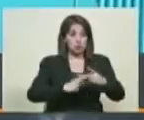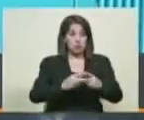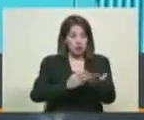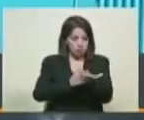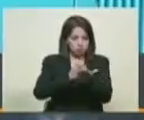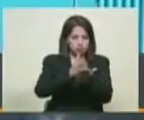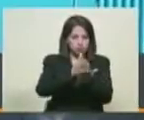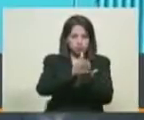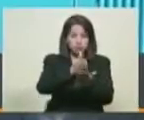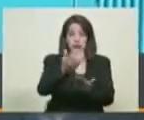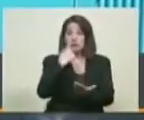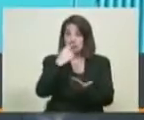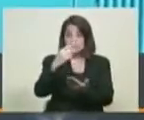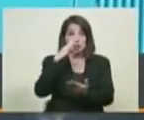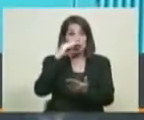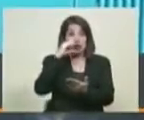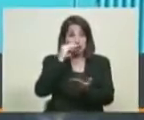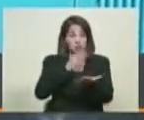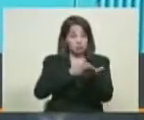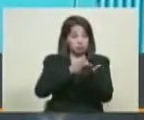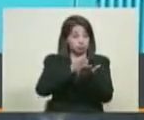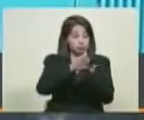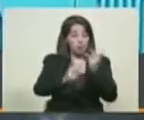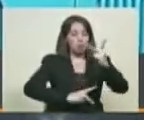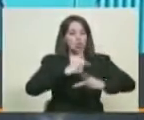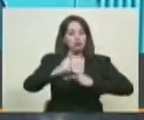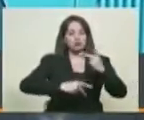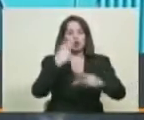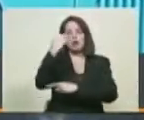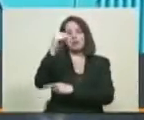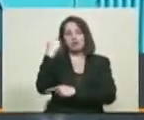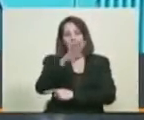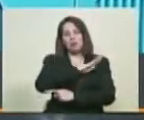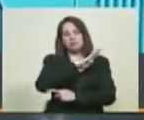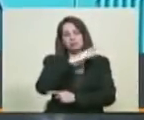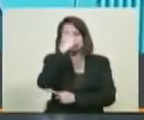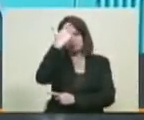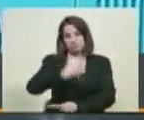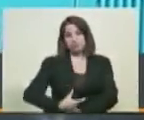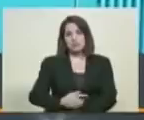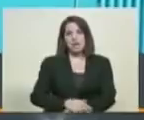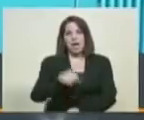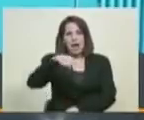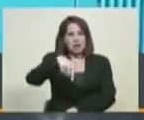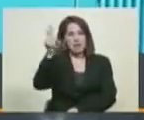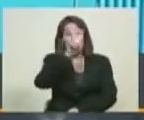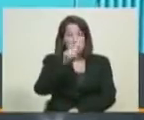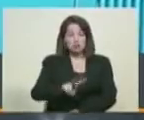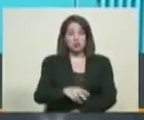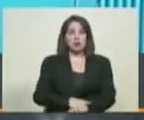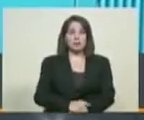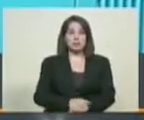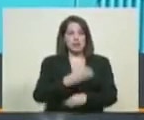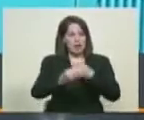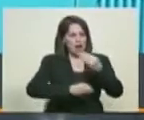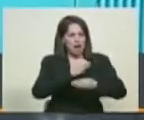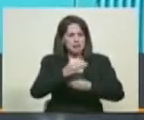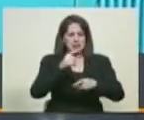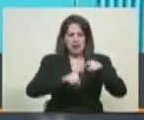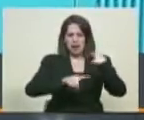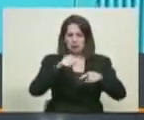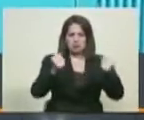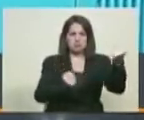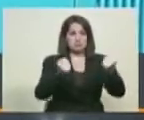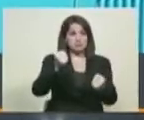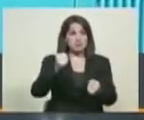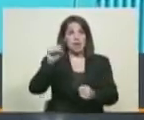el compañero Héctor Rodríguez es el camino de la producción nacional, soluciones nacionales, producción nacional. Venezuela sí puede,